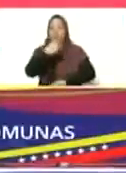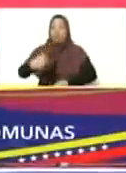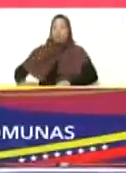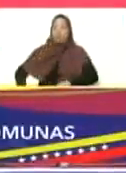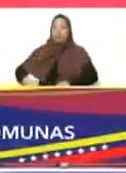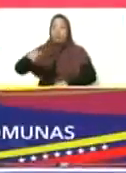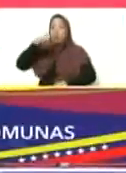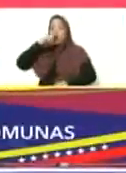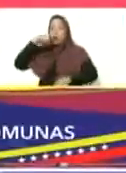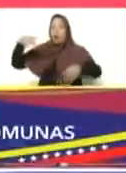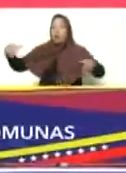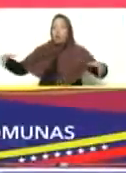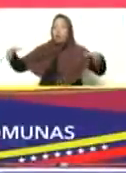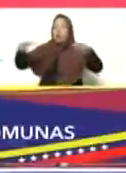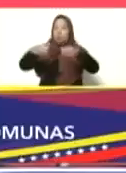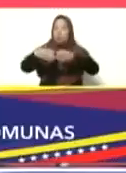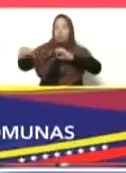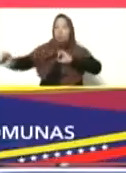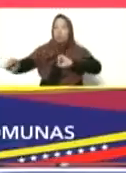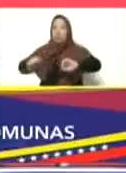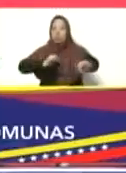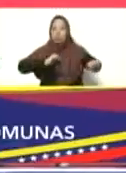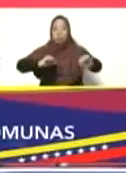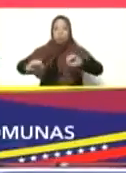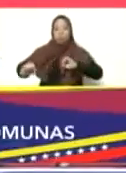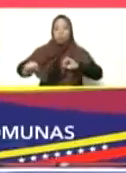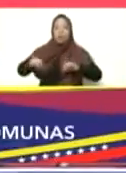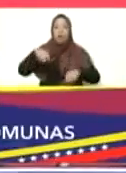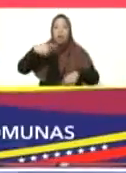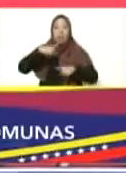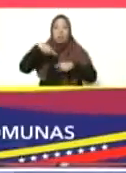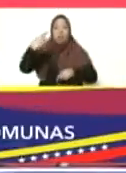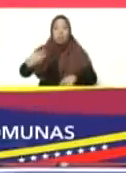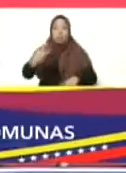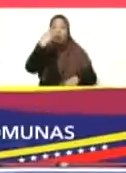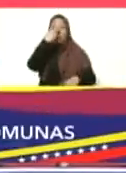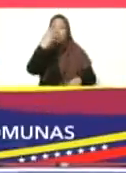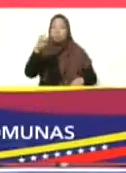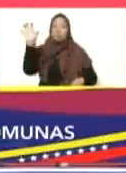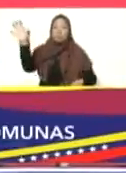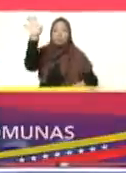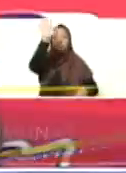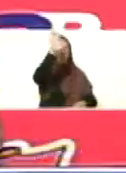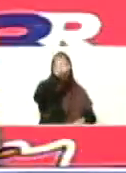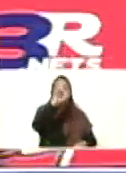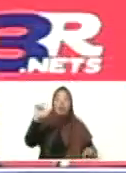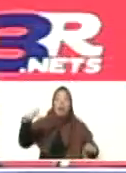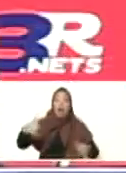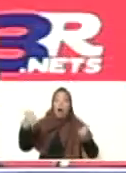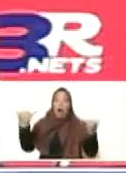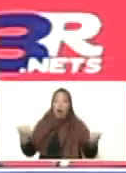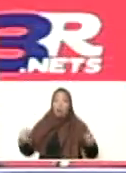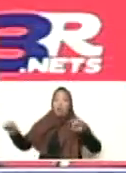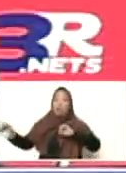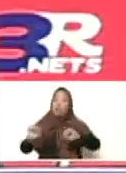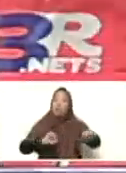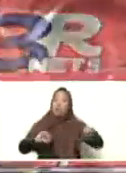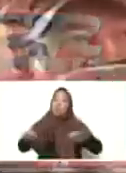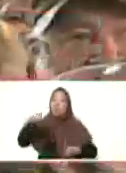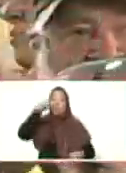reunirse conectado con las raíces de su pueblo con los movimientos de pobladores y pobladoras